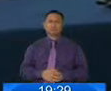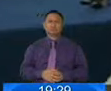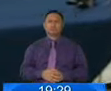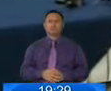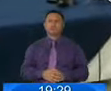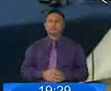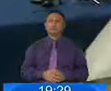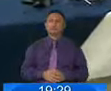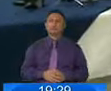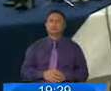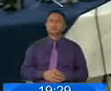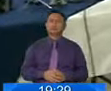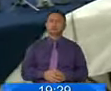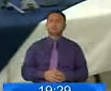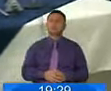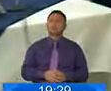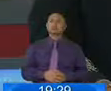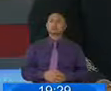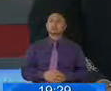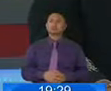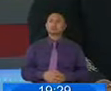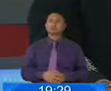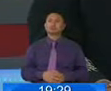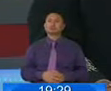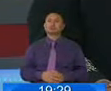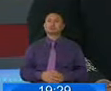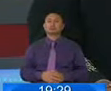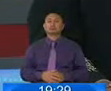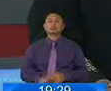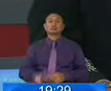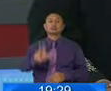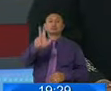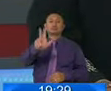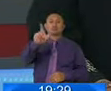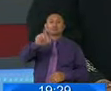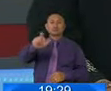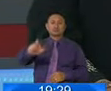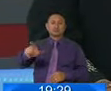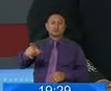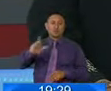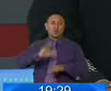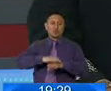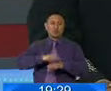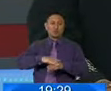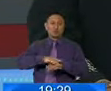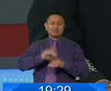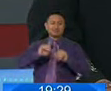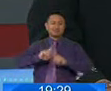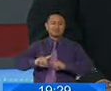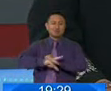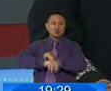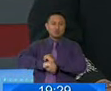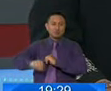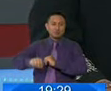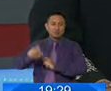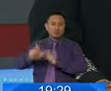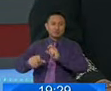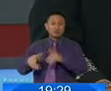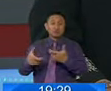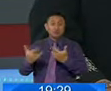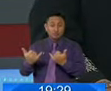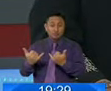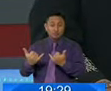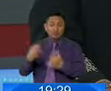En Quito informó Andrea Orbe. Tres sospechosos de ser responsables de una serie de robos a transeúntes